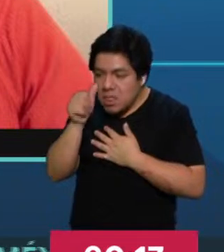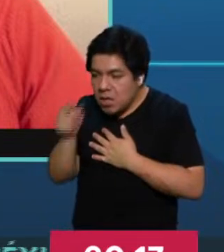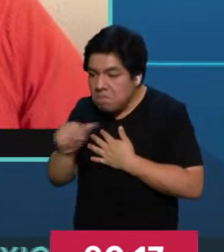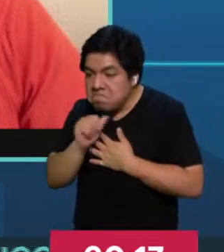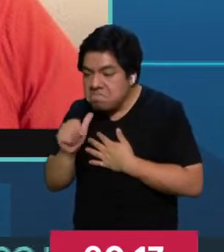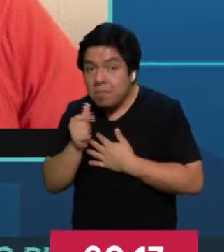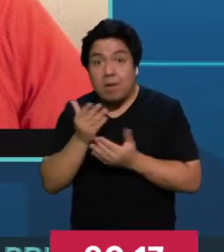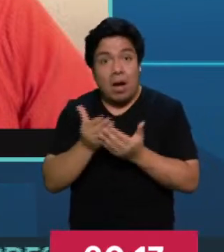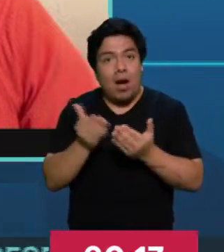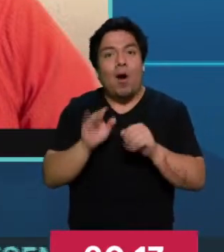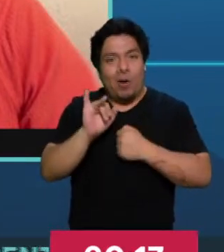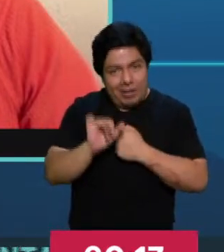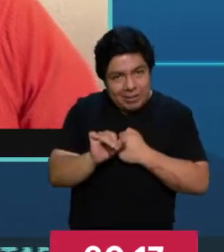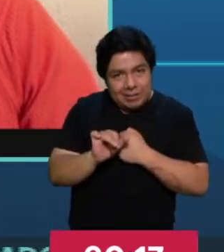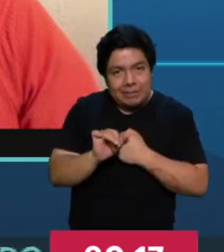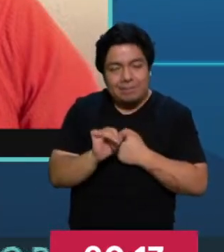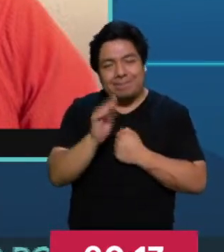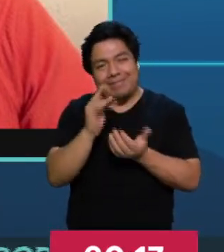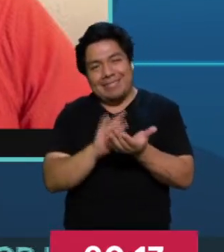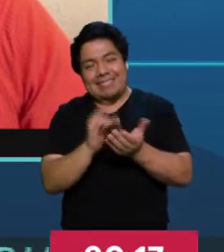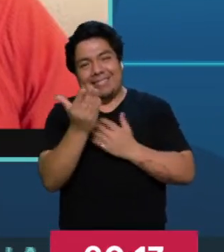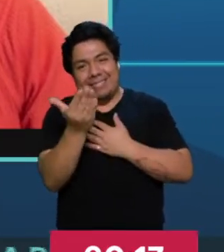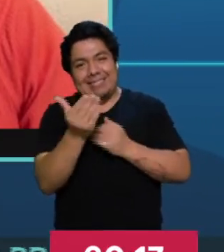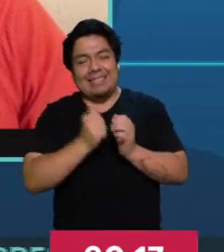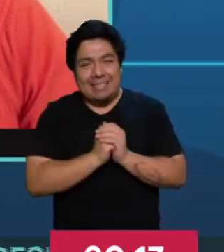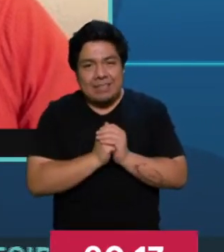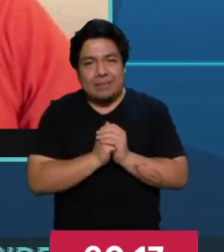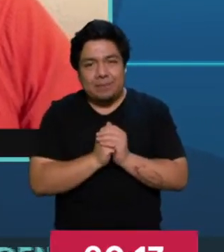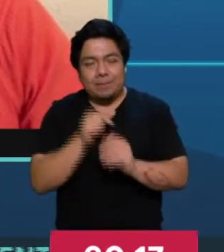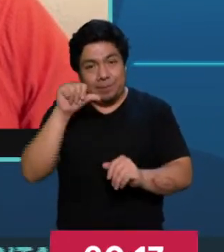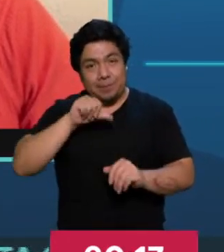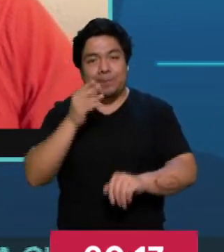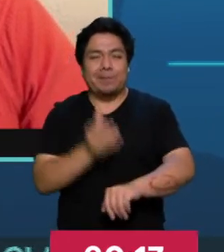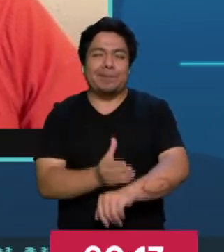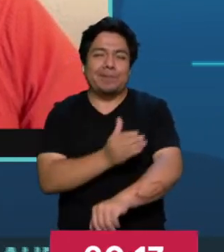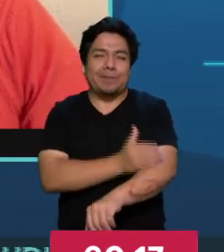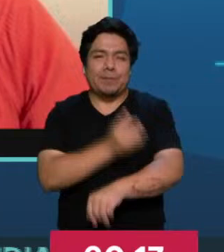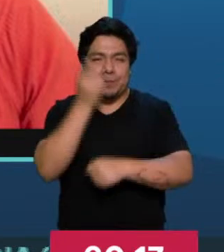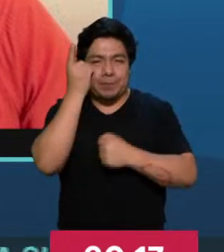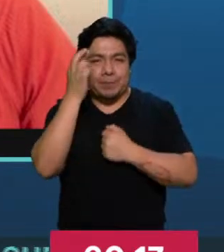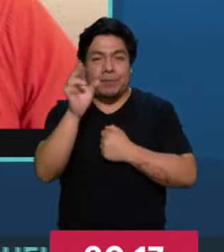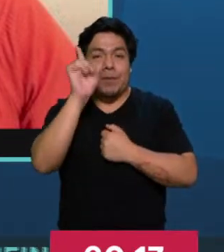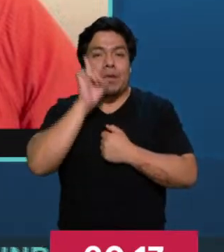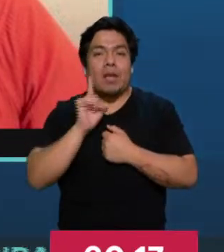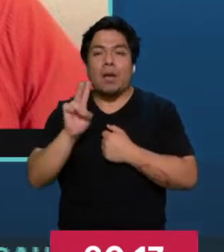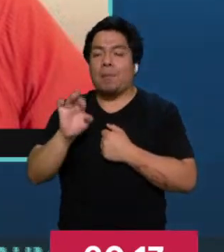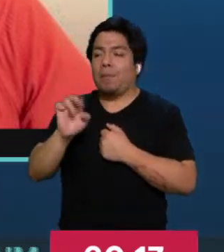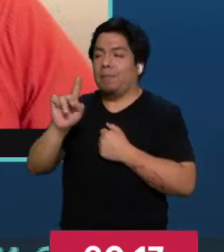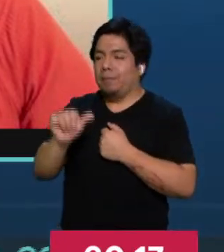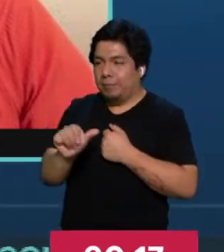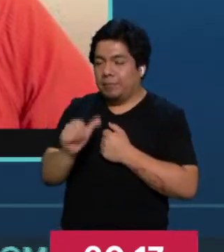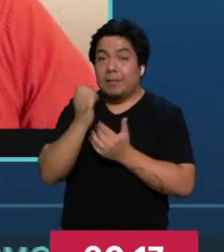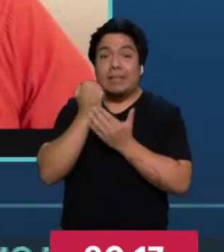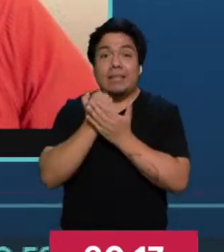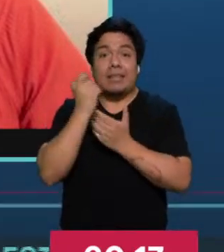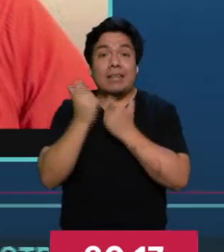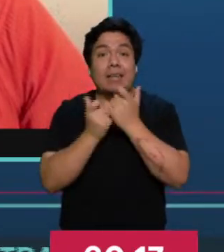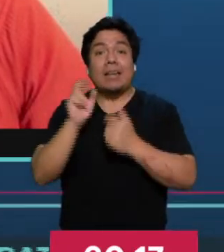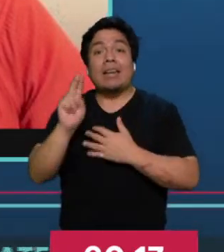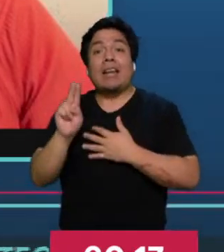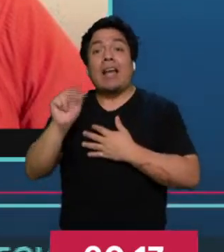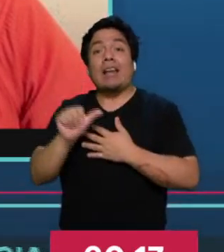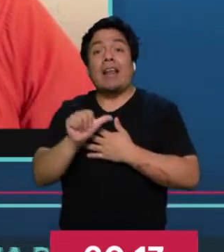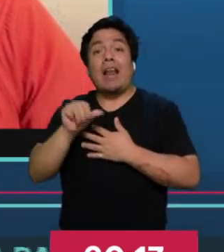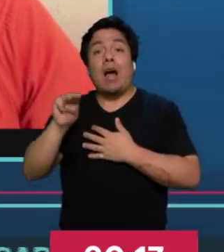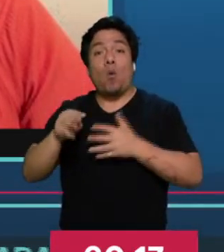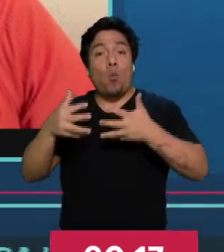en este mismo plan. Pues le agradecemos mucho que nos haya acompañado esta noche, doctora Violeta Núñez, economista de la UAM, y esperamos